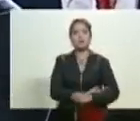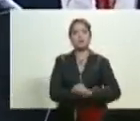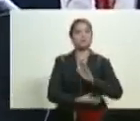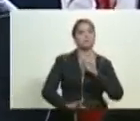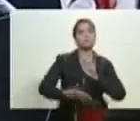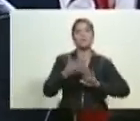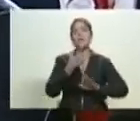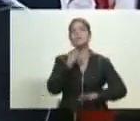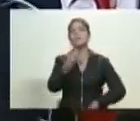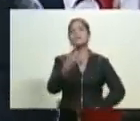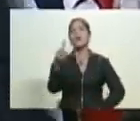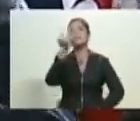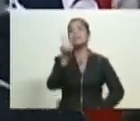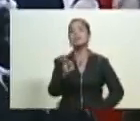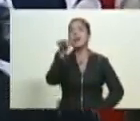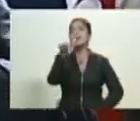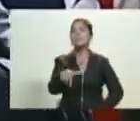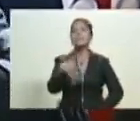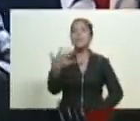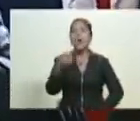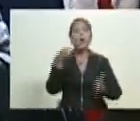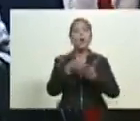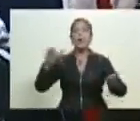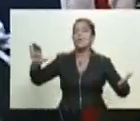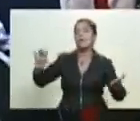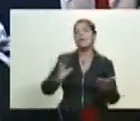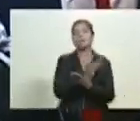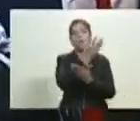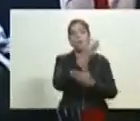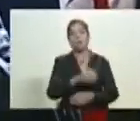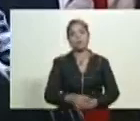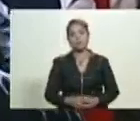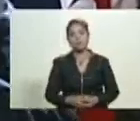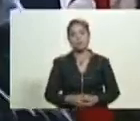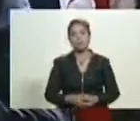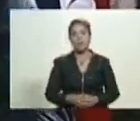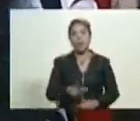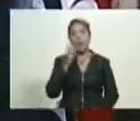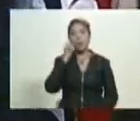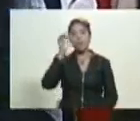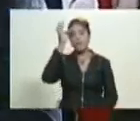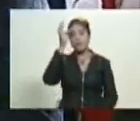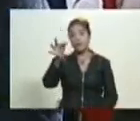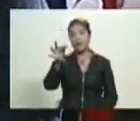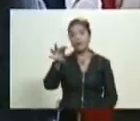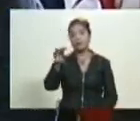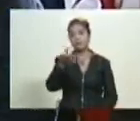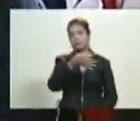salir a decir que Venezuela lo que había ocurrido era un golpe de Estado. Un fiscal